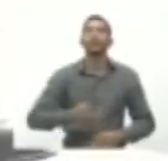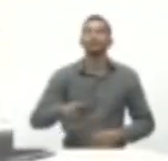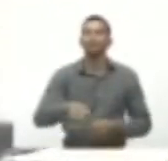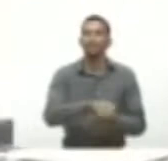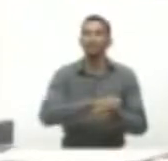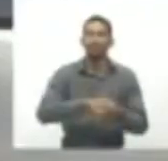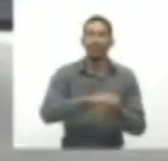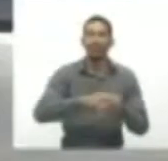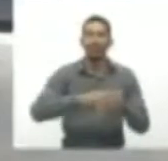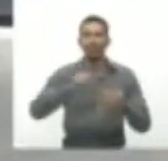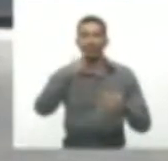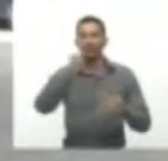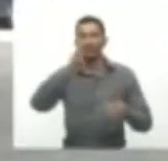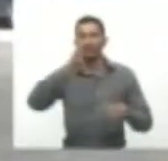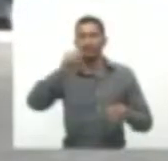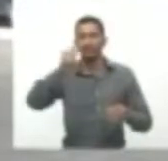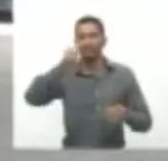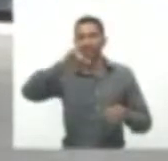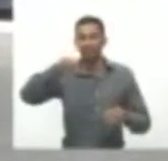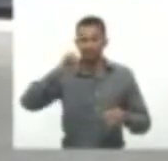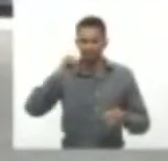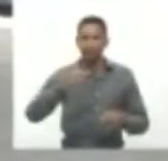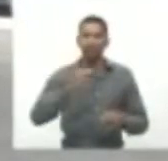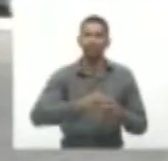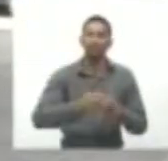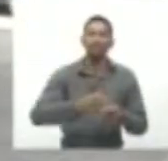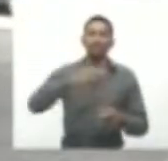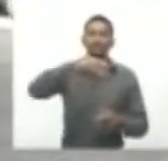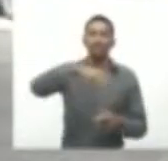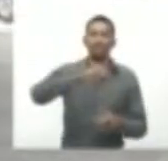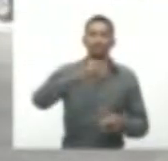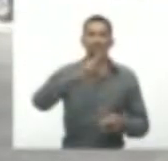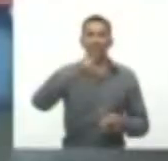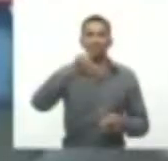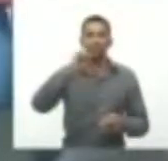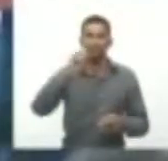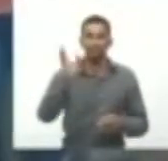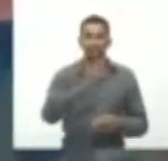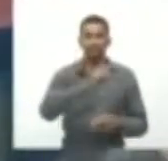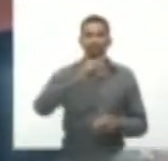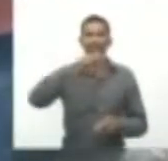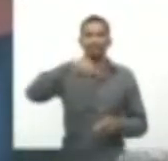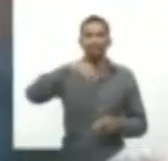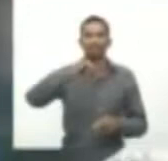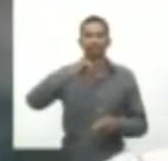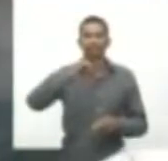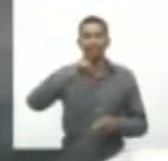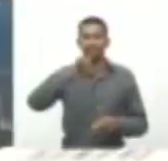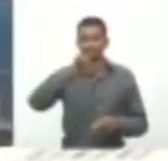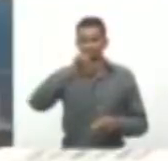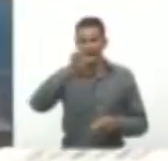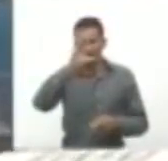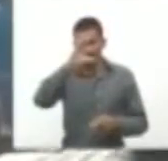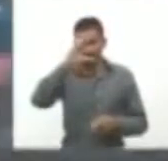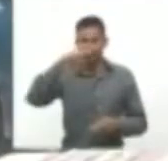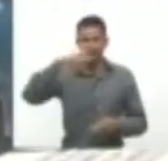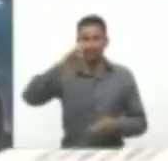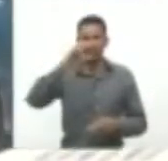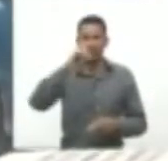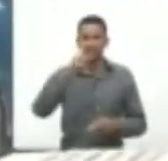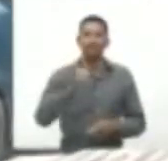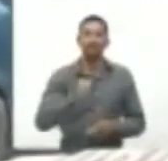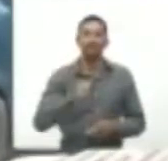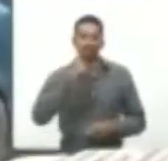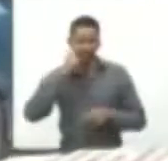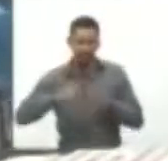abajo el día anterior fue identificado como Marlon Mario Muñoz Cepeda, de aproximadamente 35 años, y según indicaron personas que lo